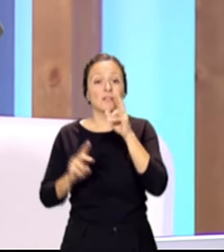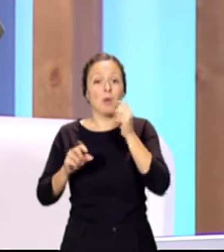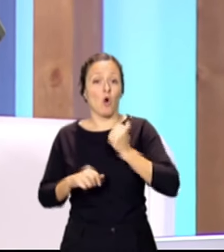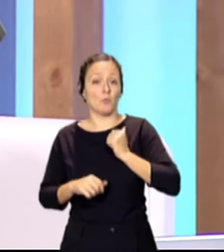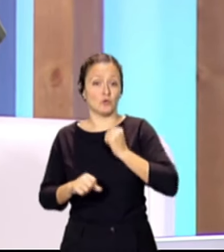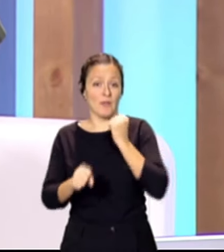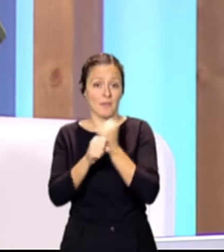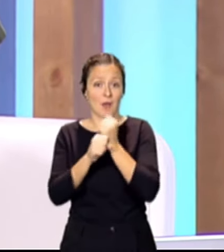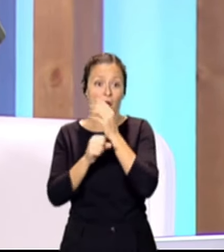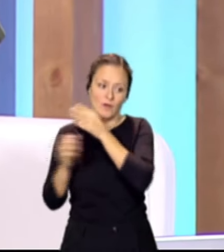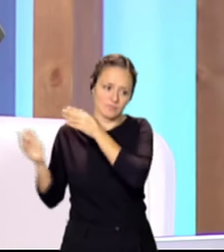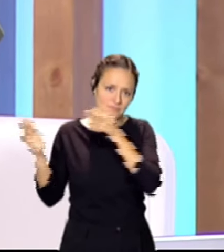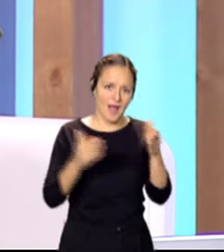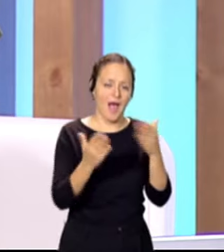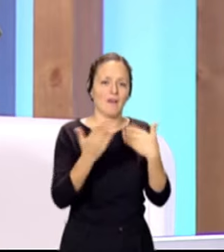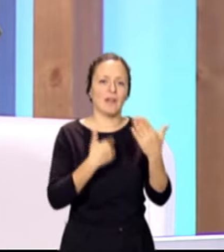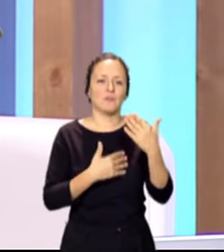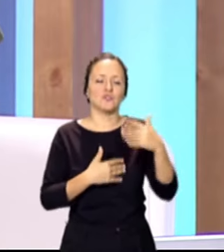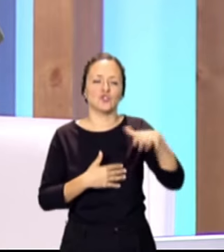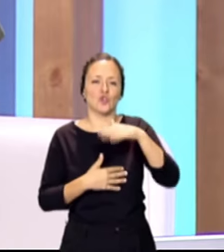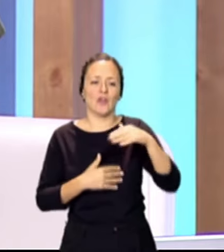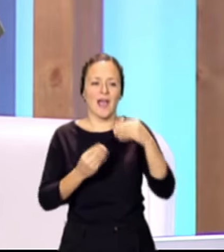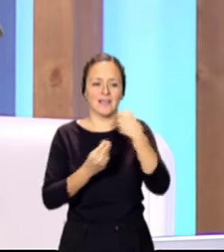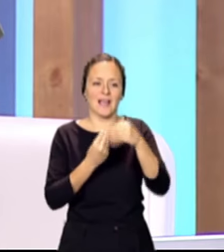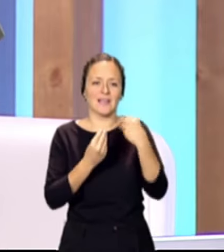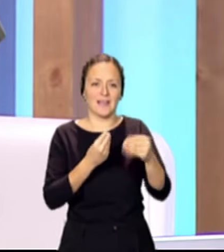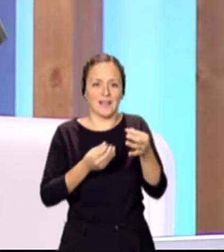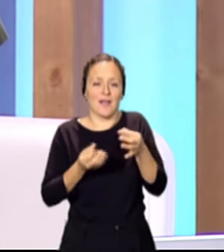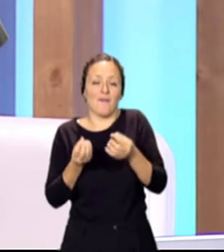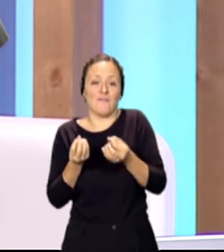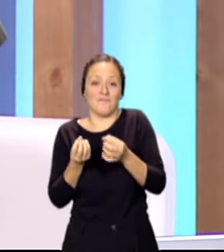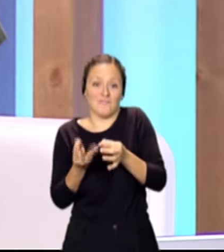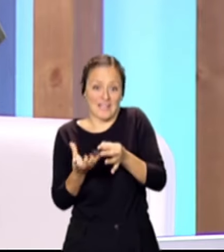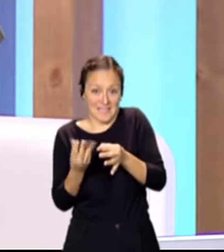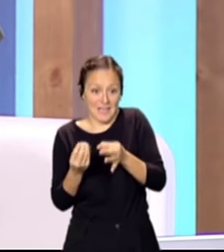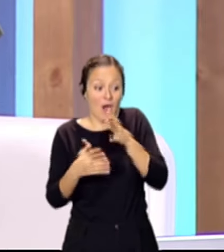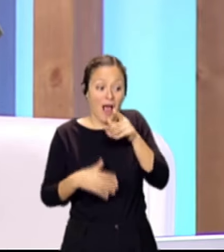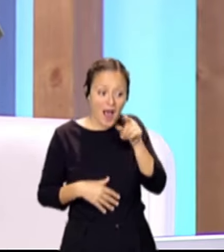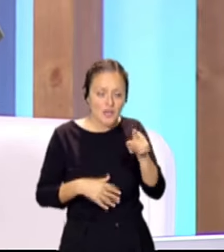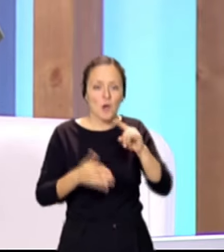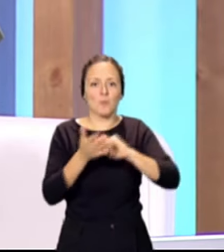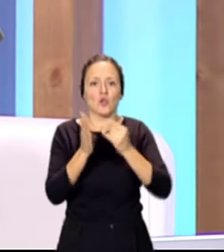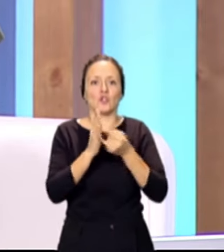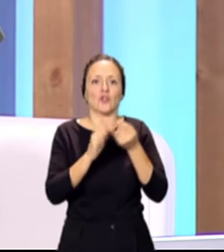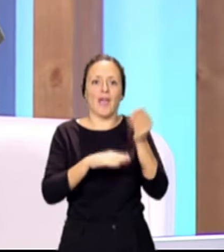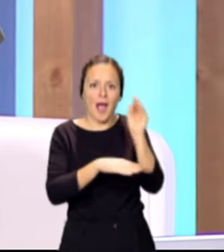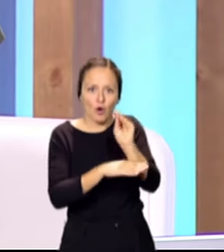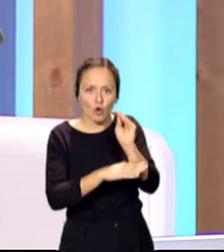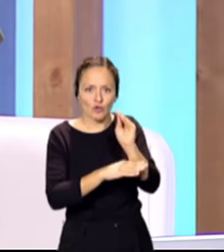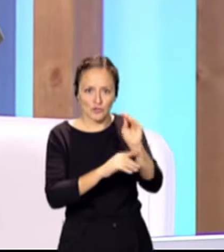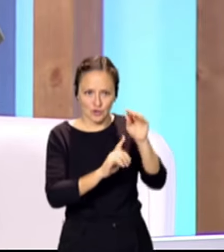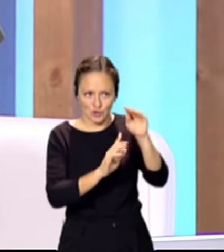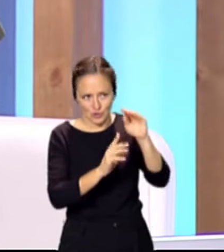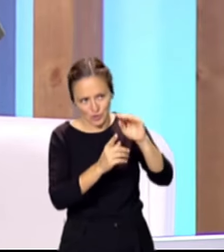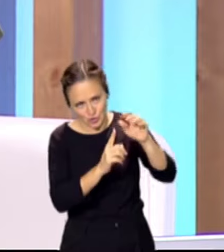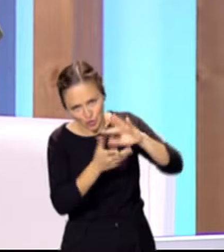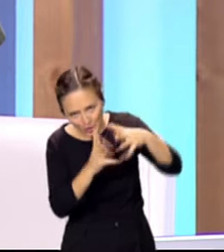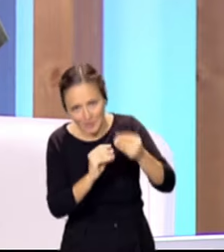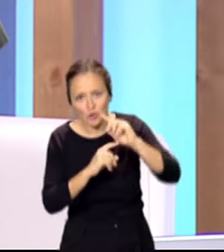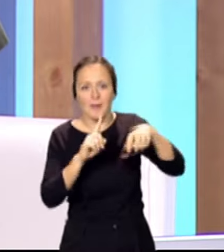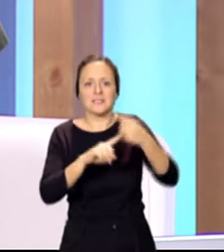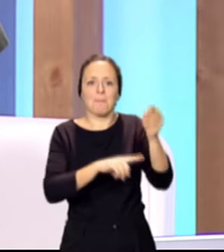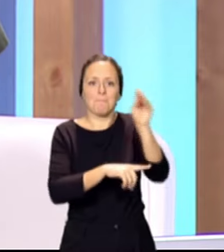para ello nos vamos a gran canaria a Val sequillo donde se están llevando a cabo un proyecto de acondicionamiento y mejora de espacios de especial interés socioeconómico unos